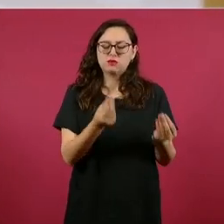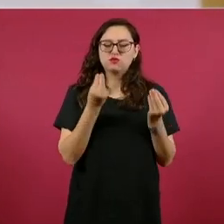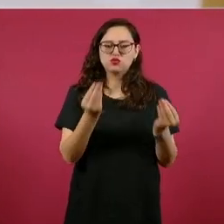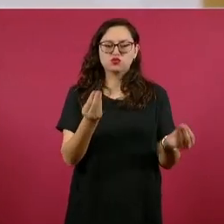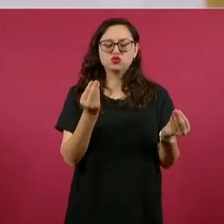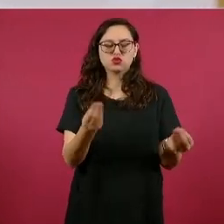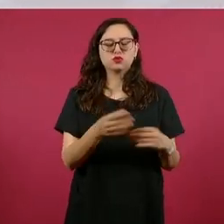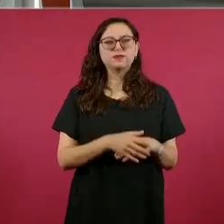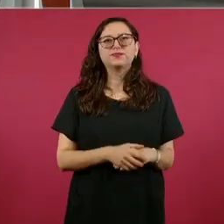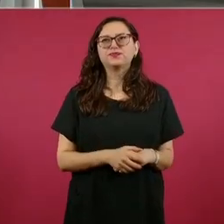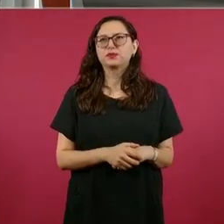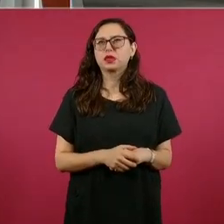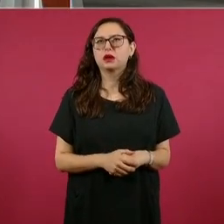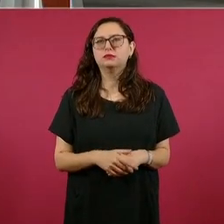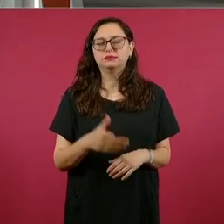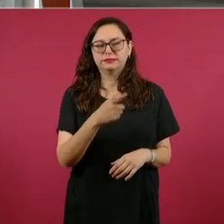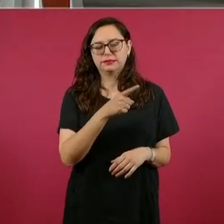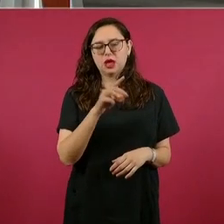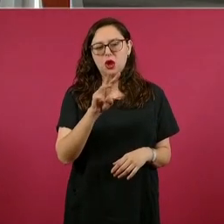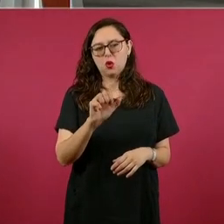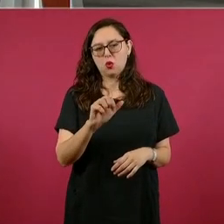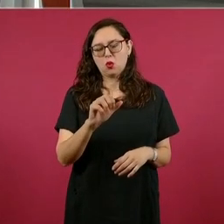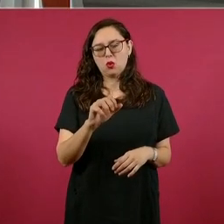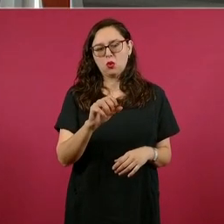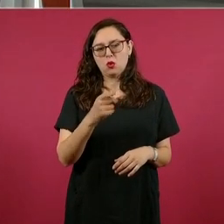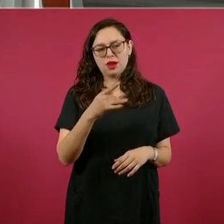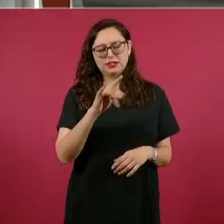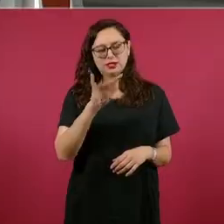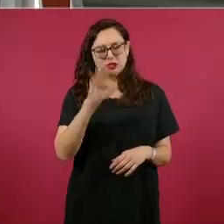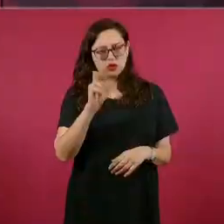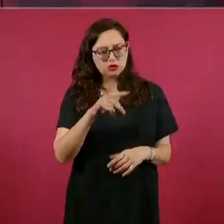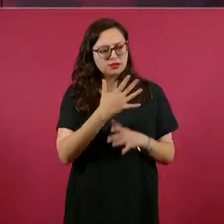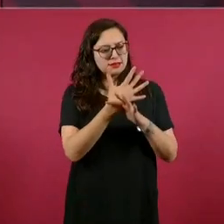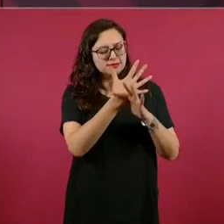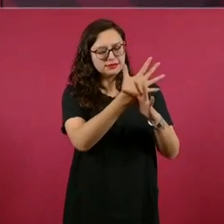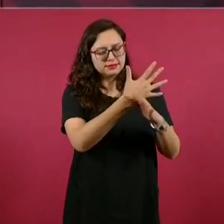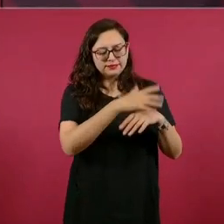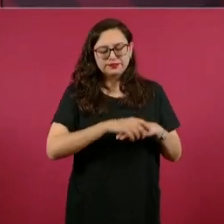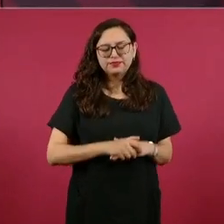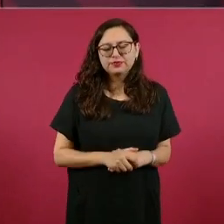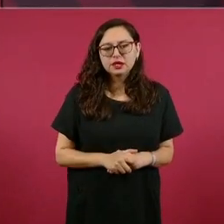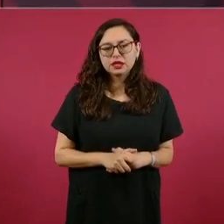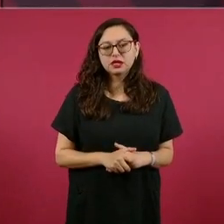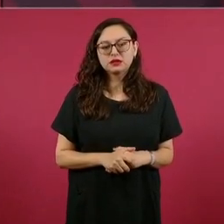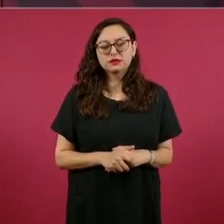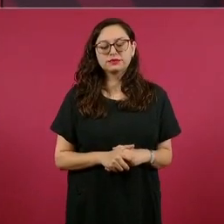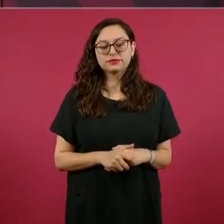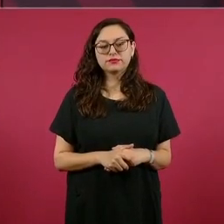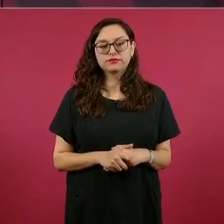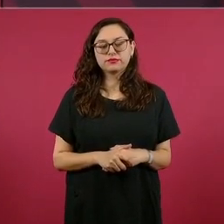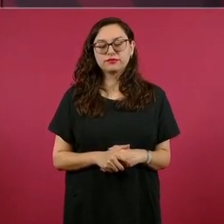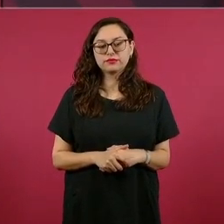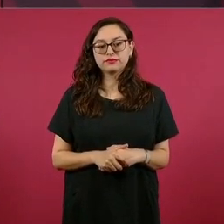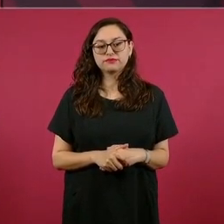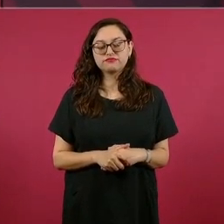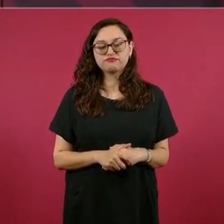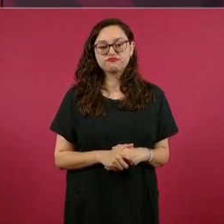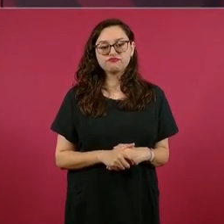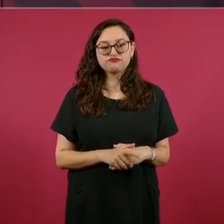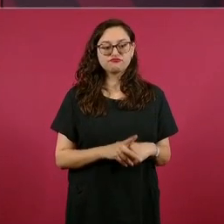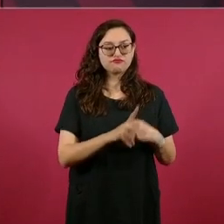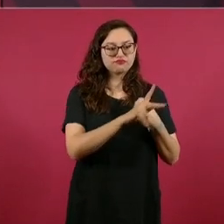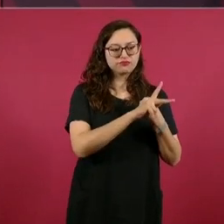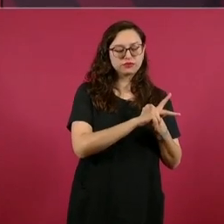Dice que ningún país, palabras más, palabras menos, puede aprovechar